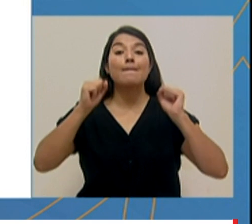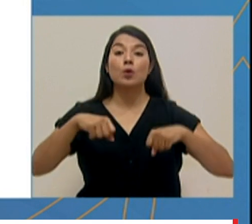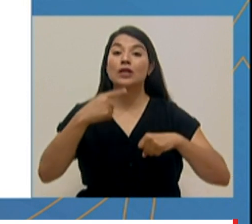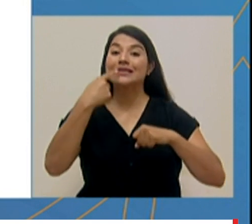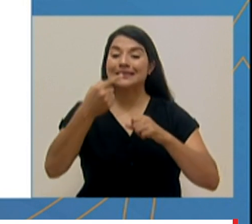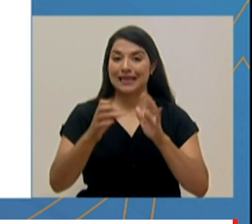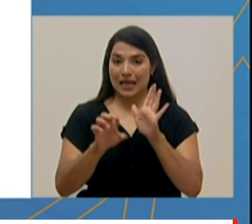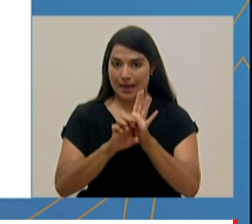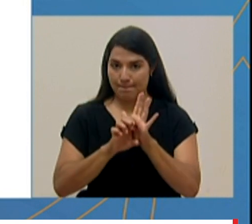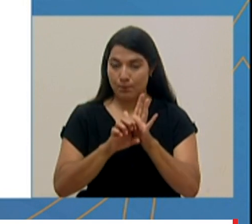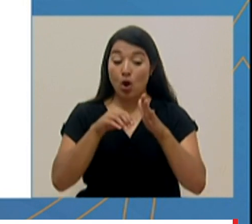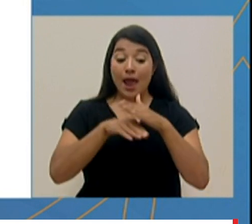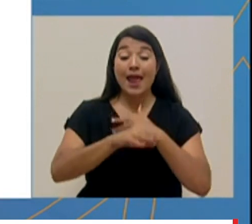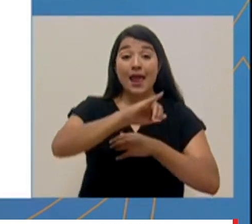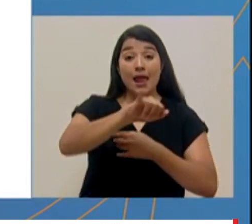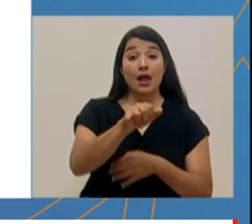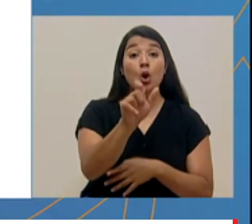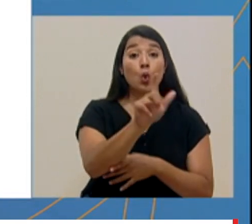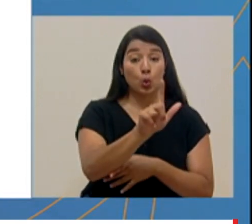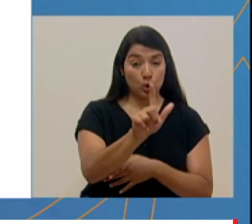ejemplo, en julio